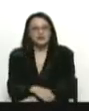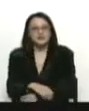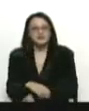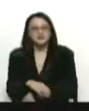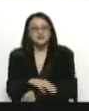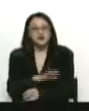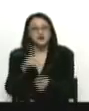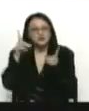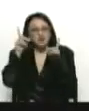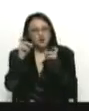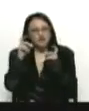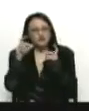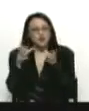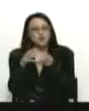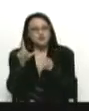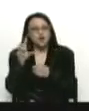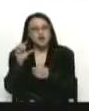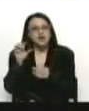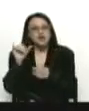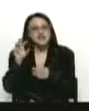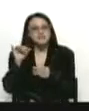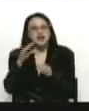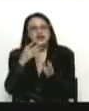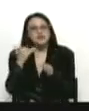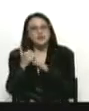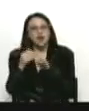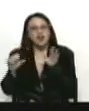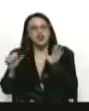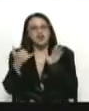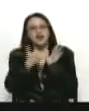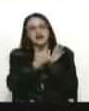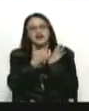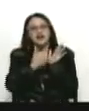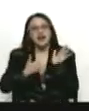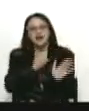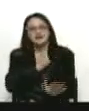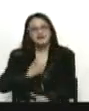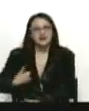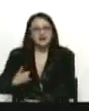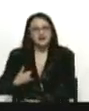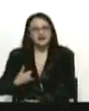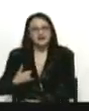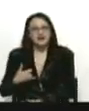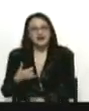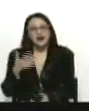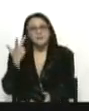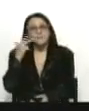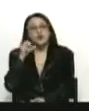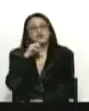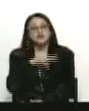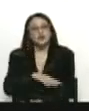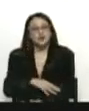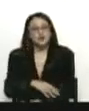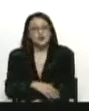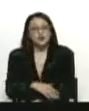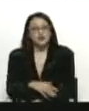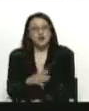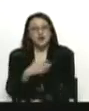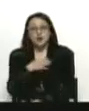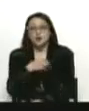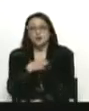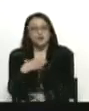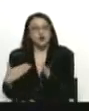tomaron la foto en el Grupo de Lima quedaron manchados y marcados por la historia grande. No pudieron